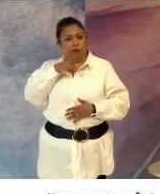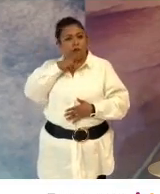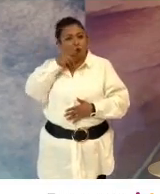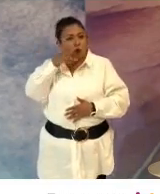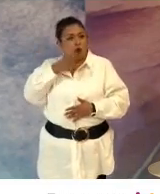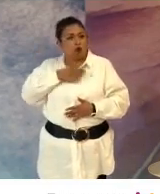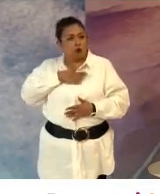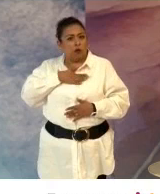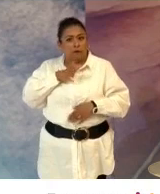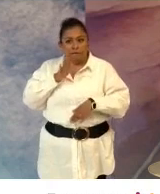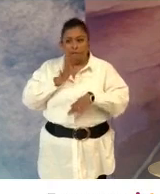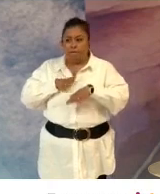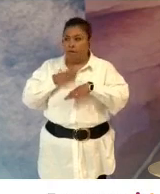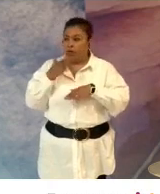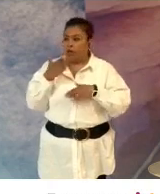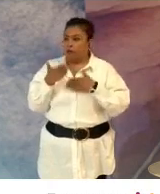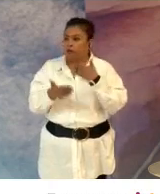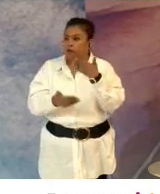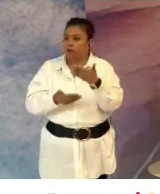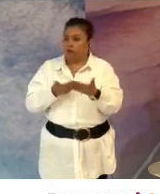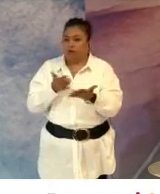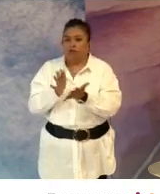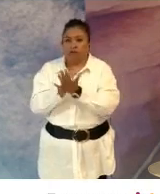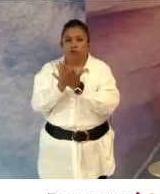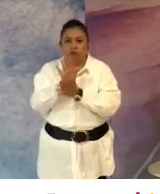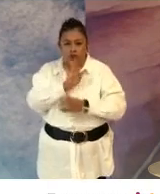más inquietos en el proceso.